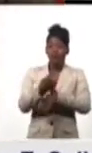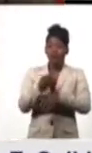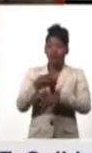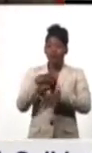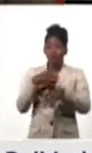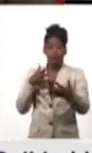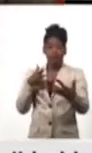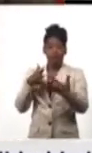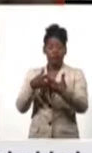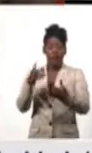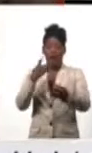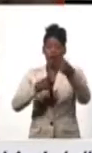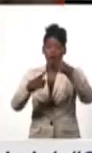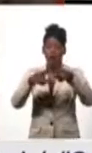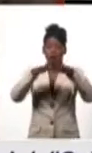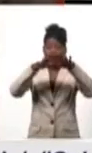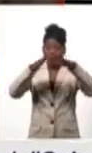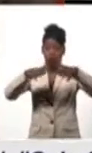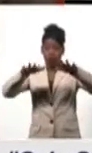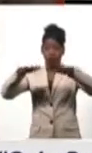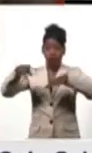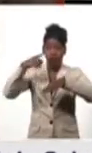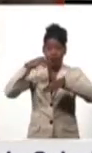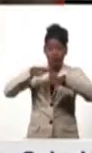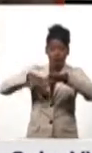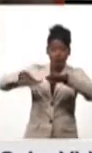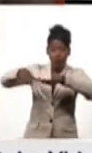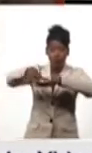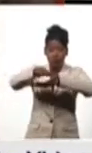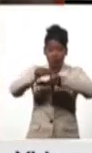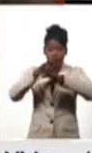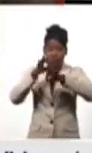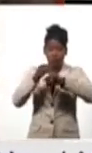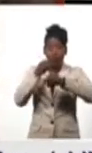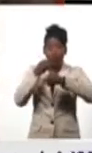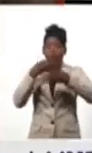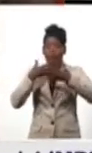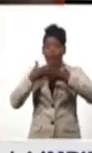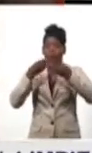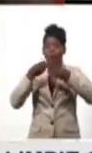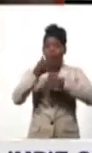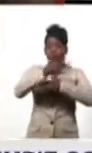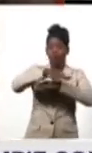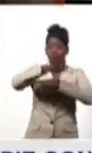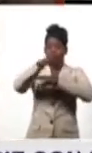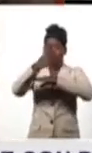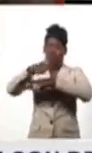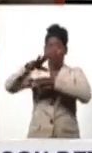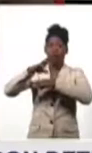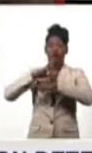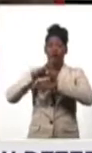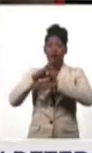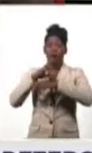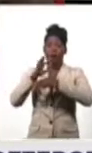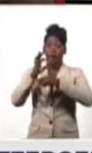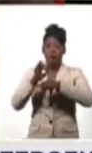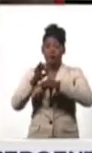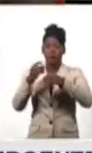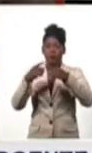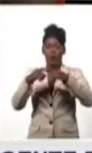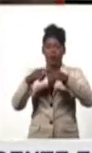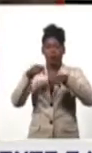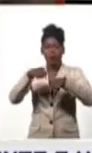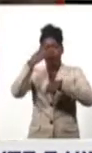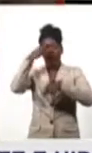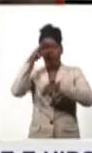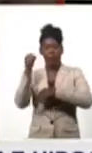zonas costeras que están tendientes a desaparecer en nuestro país. Tenemos en nuestro país. Exacto, y en el mundo también, islas y demás, pero